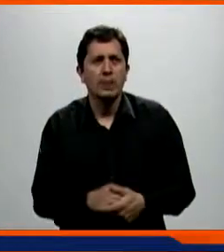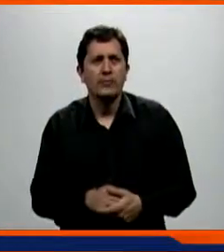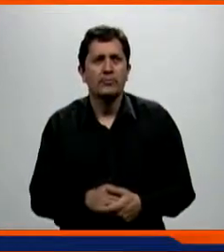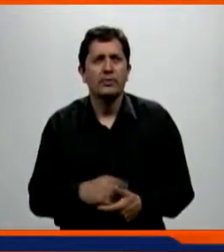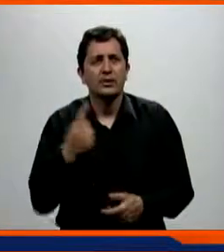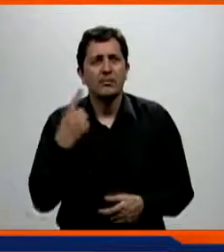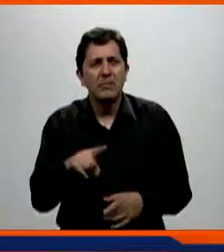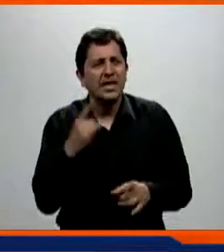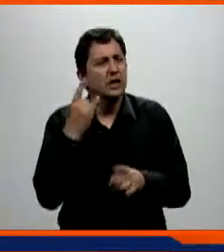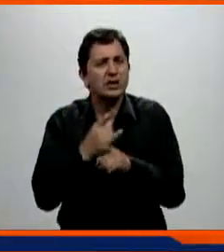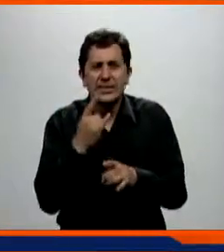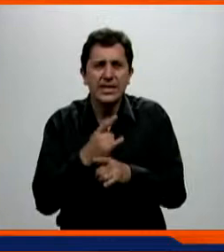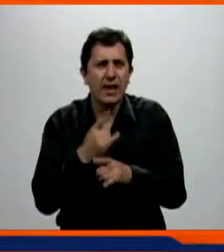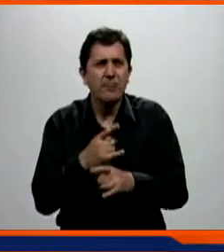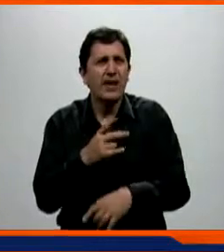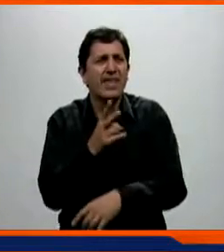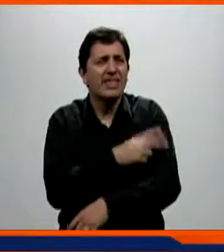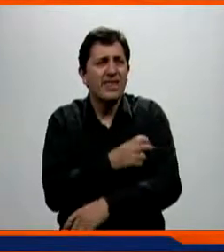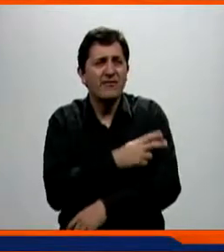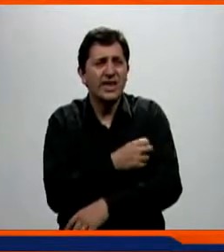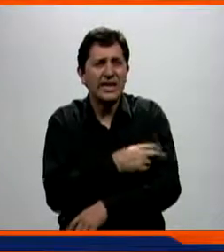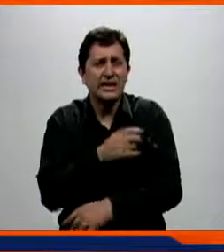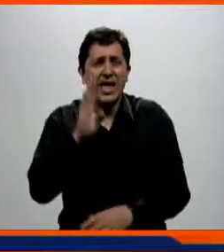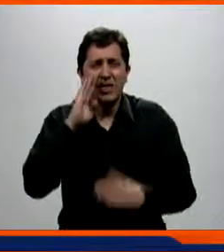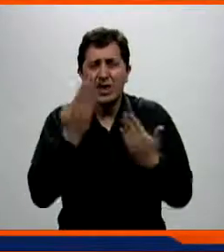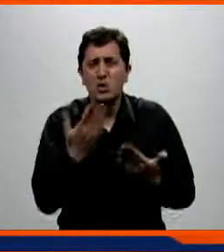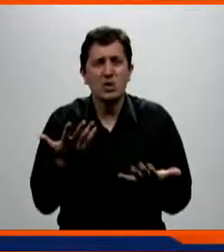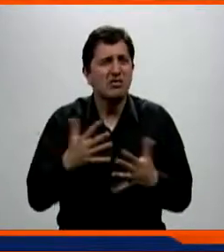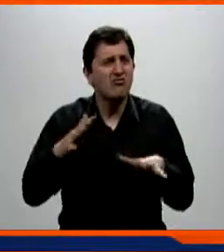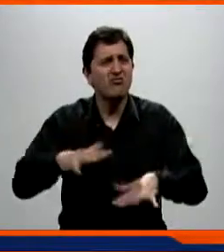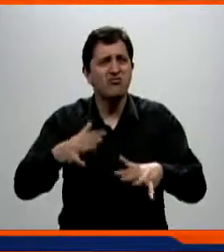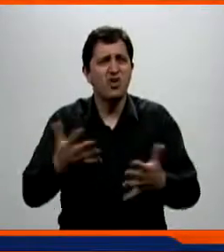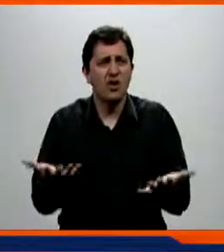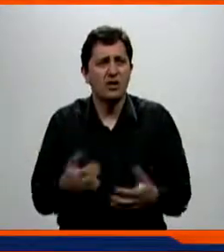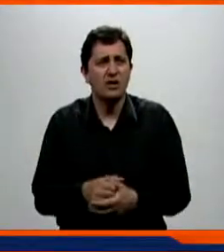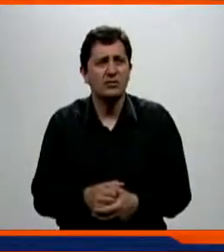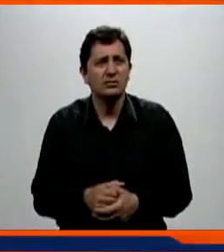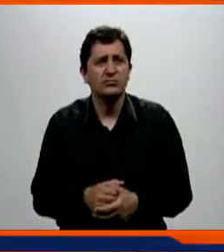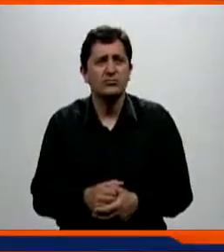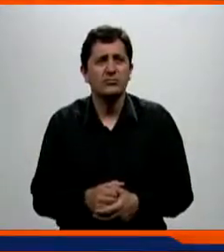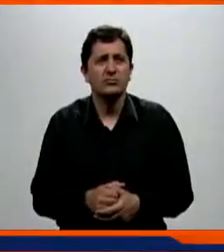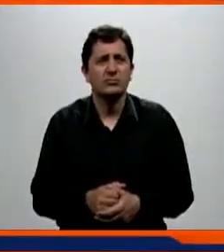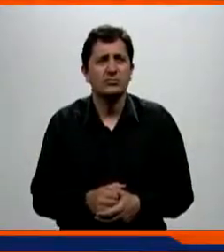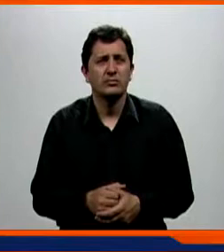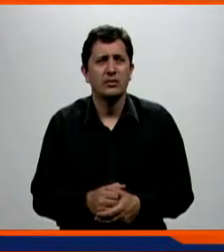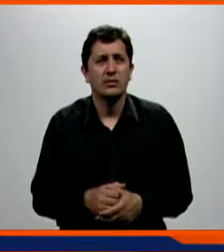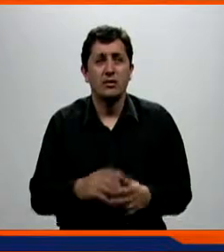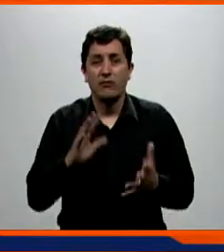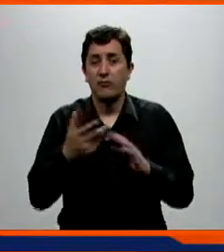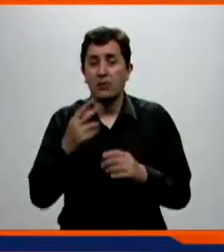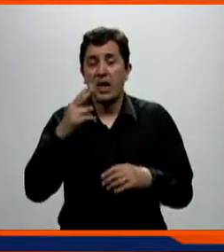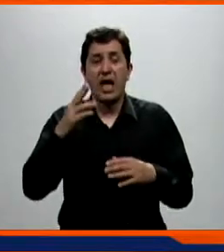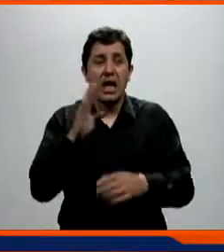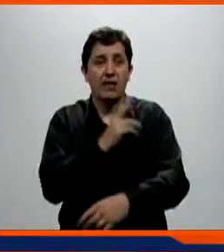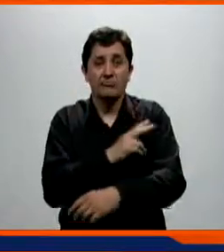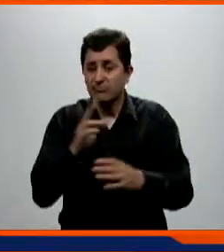Pero siempre hemos encontrado a que la defensa de Estudiantes se ha encontrado en muchos casos con mucho espacio y